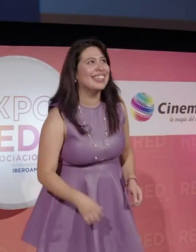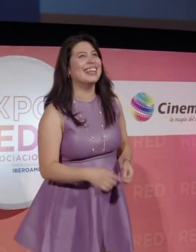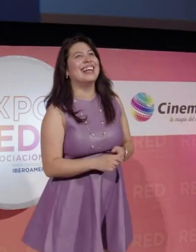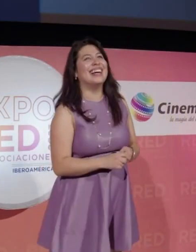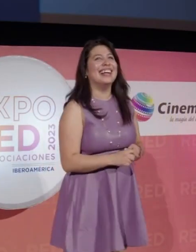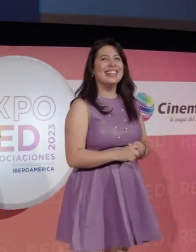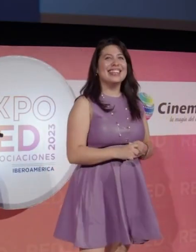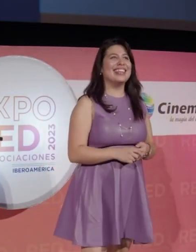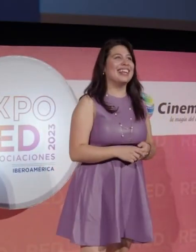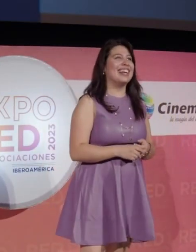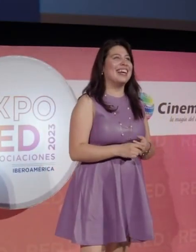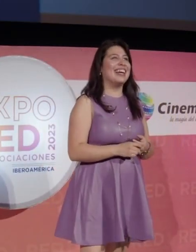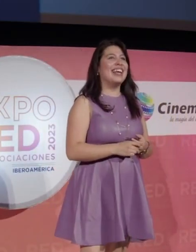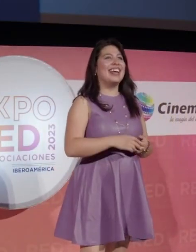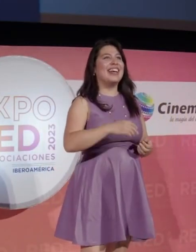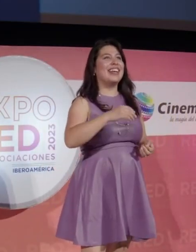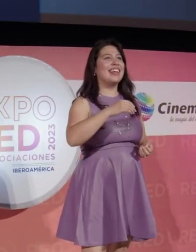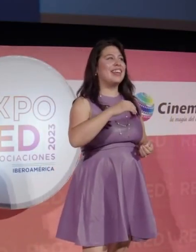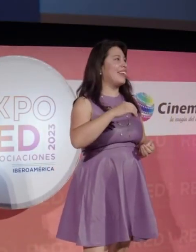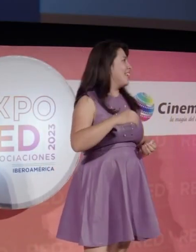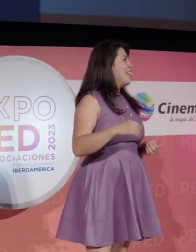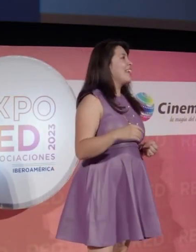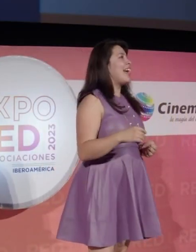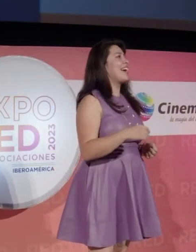Viri, estás allí, no nos abandonaste.